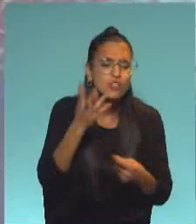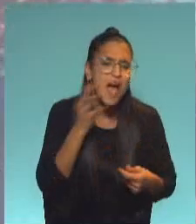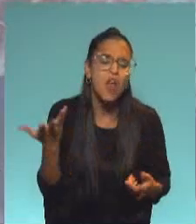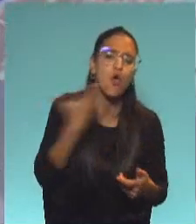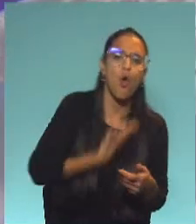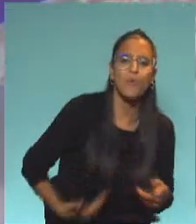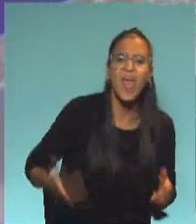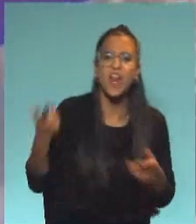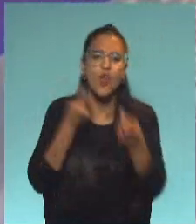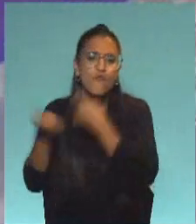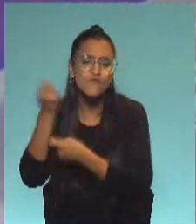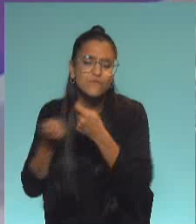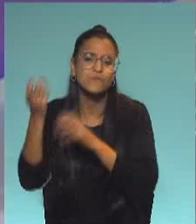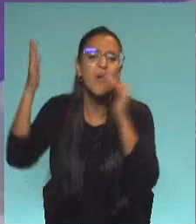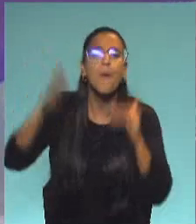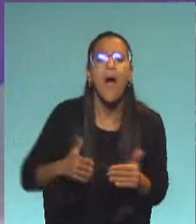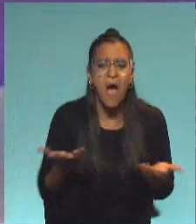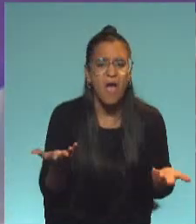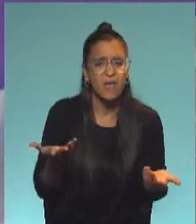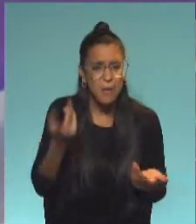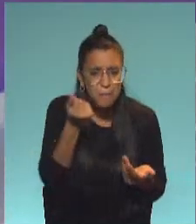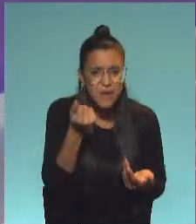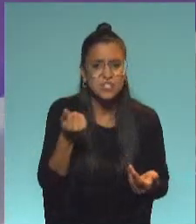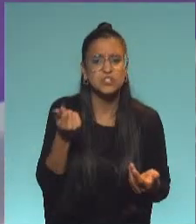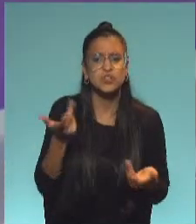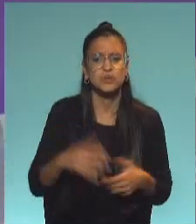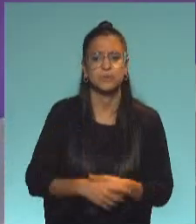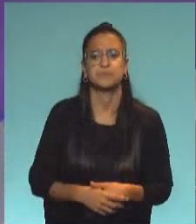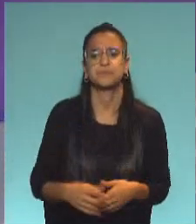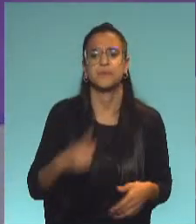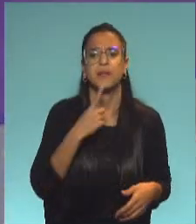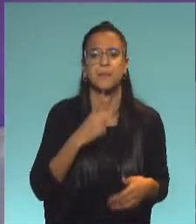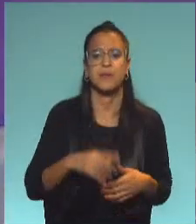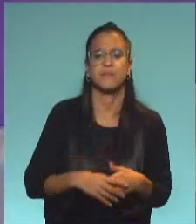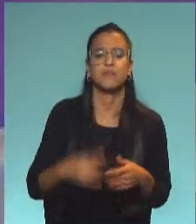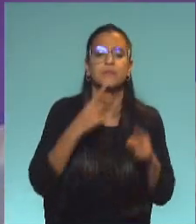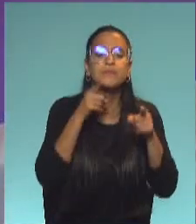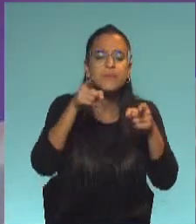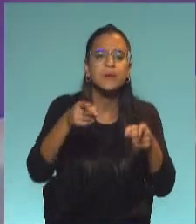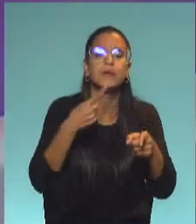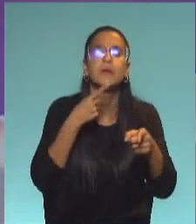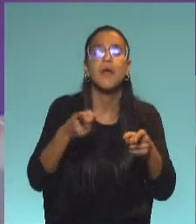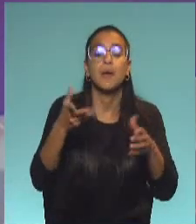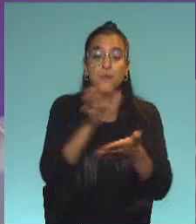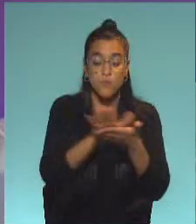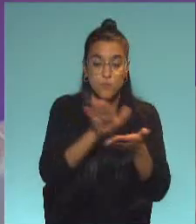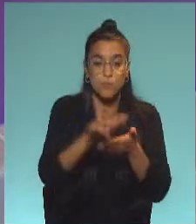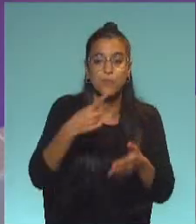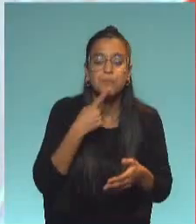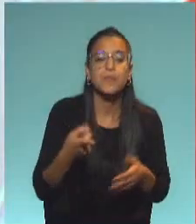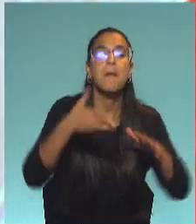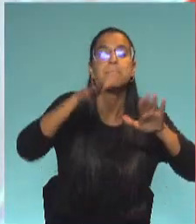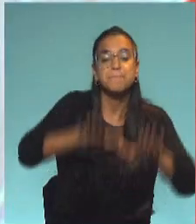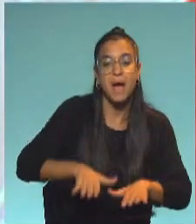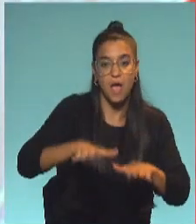entre el gobierno, los frigoríficos, para que baje de una vez por todas el precio de la carne? Sí, tal como decías entonces, para pasar en limpio, el paro del